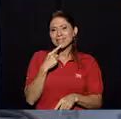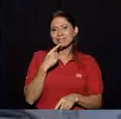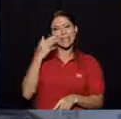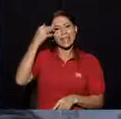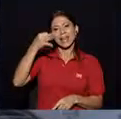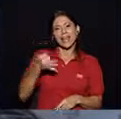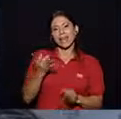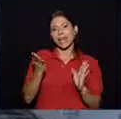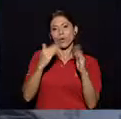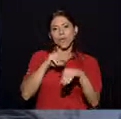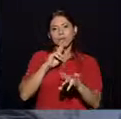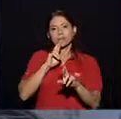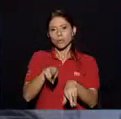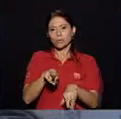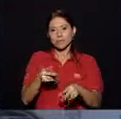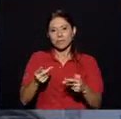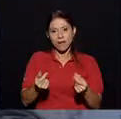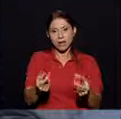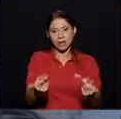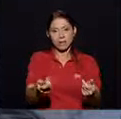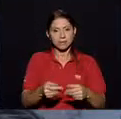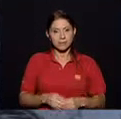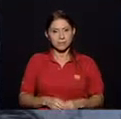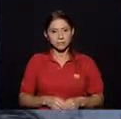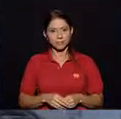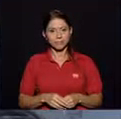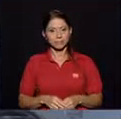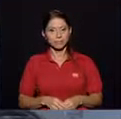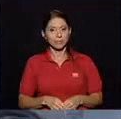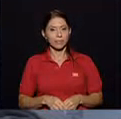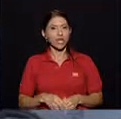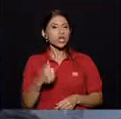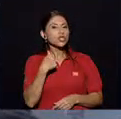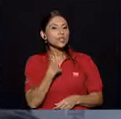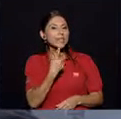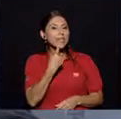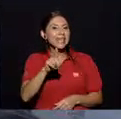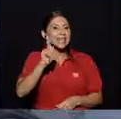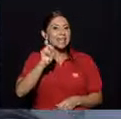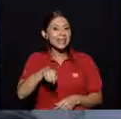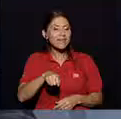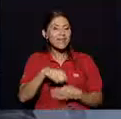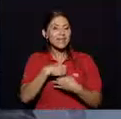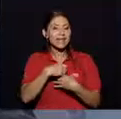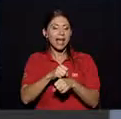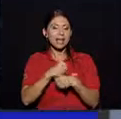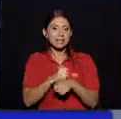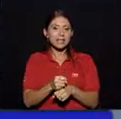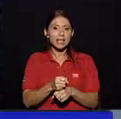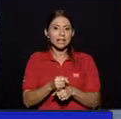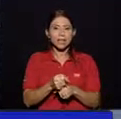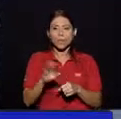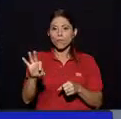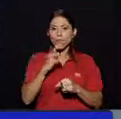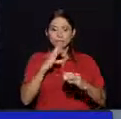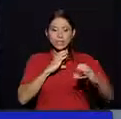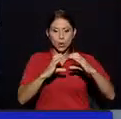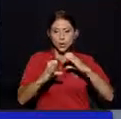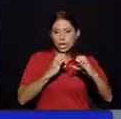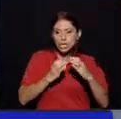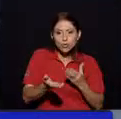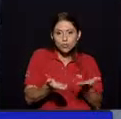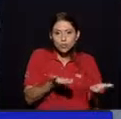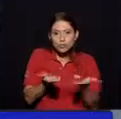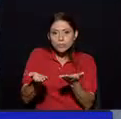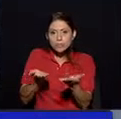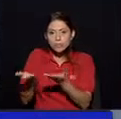Protección, y que habría que hacer ingentes esfuerzos para fortalecer su función y su rol al interior